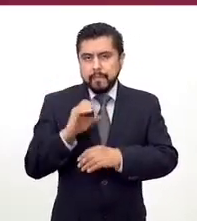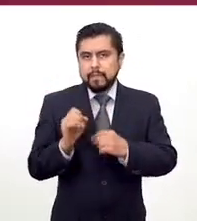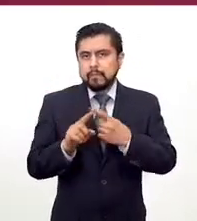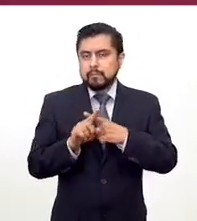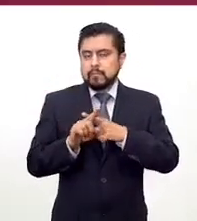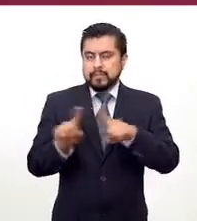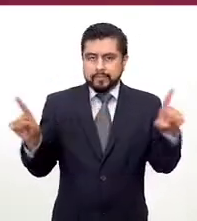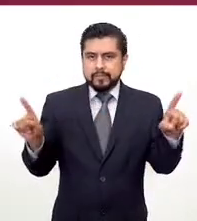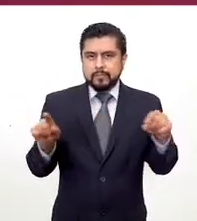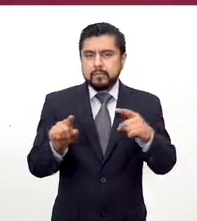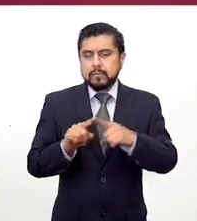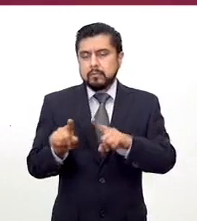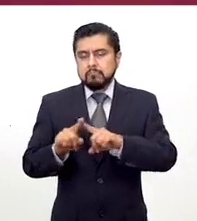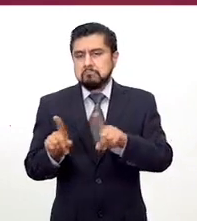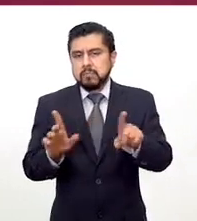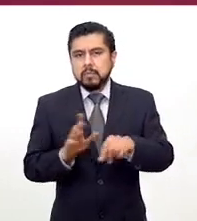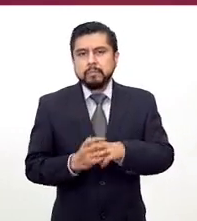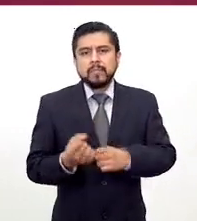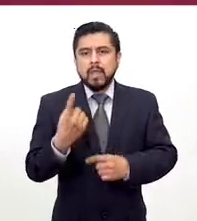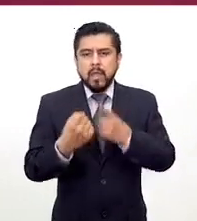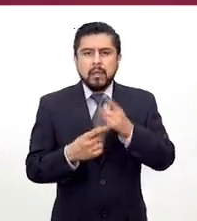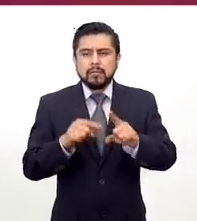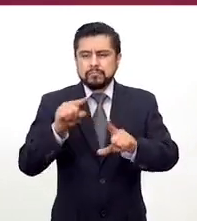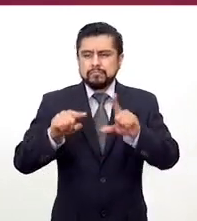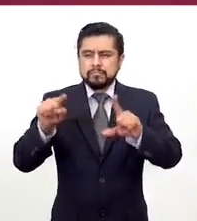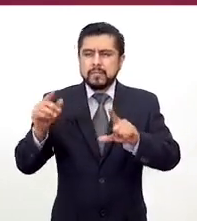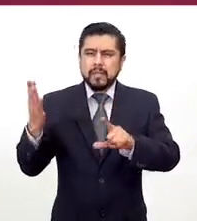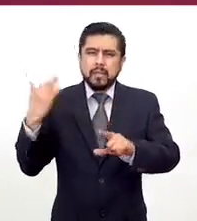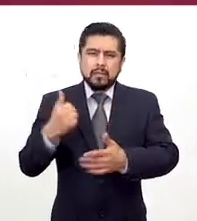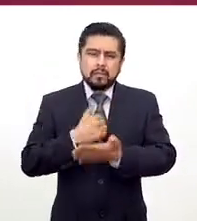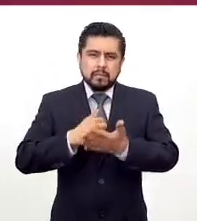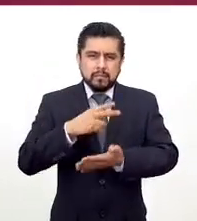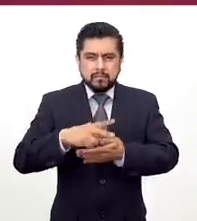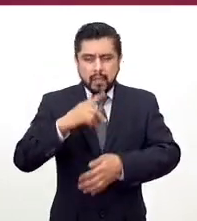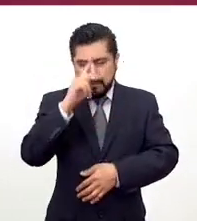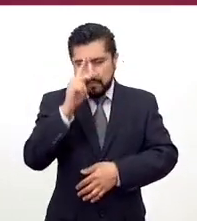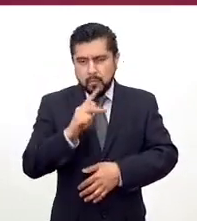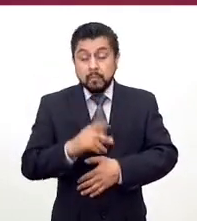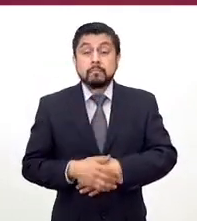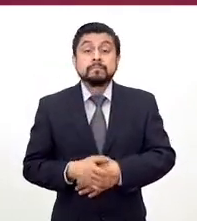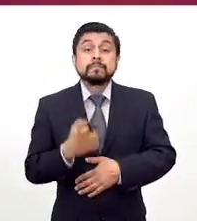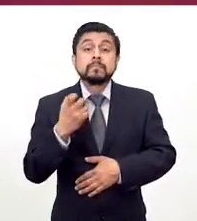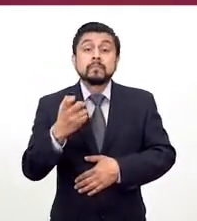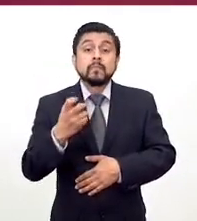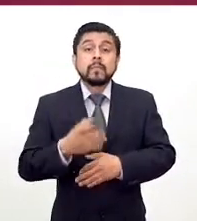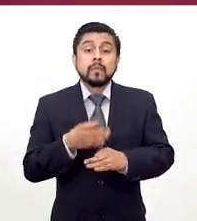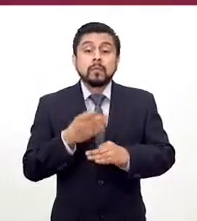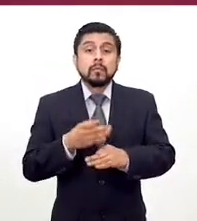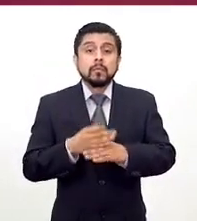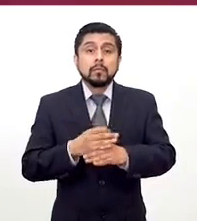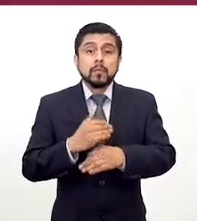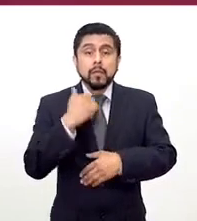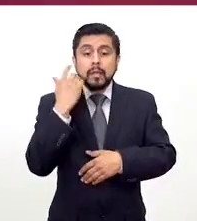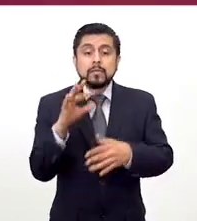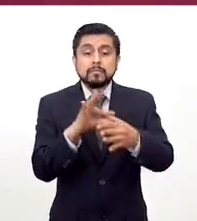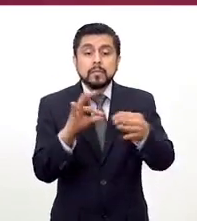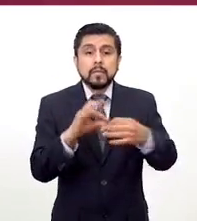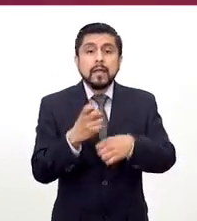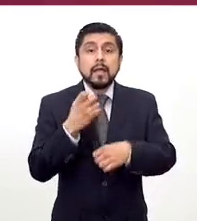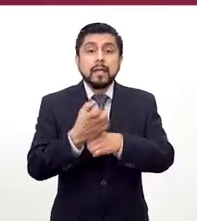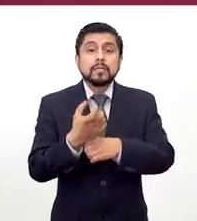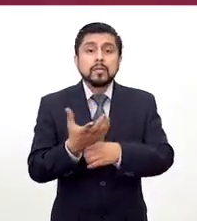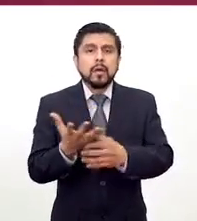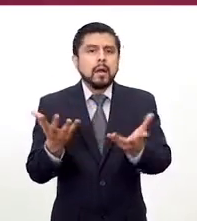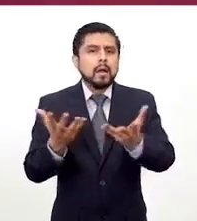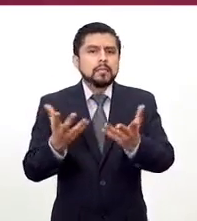otras momentos que tuvimos picos de COVID-19 en la ciudad. Esto es para decirles cuál es la